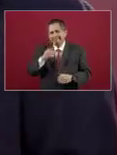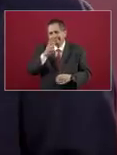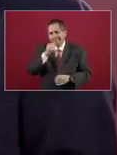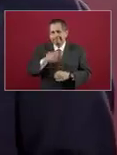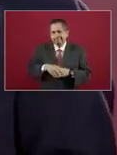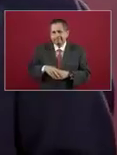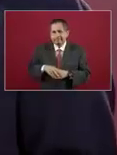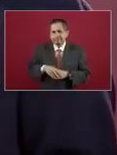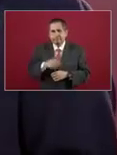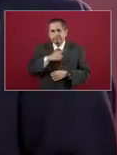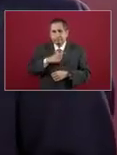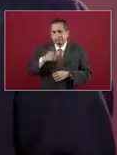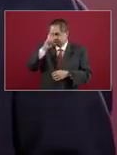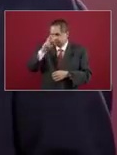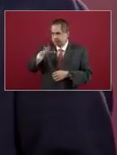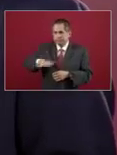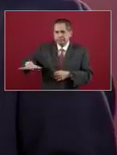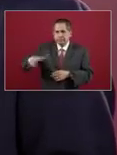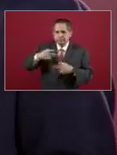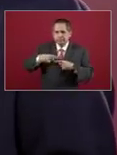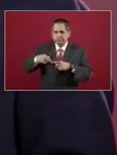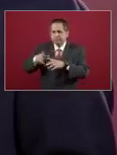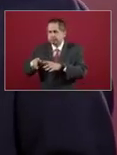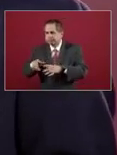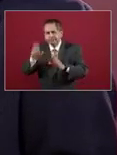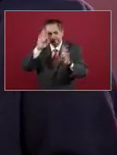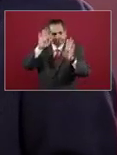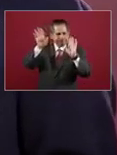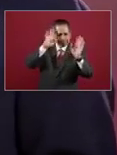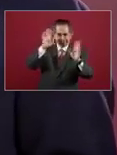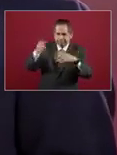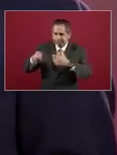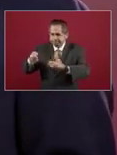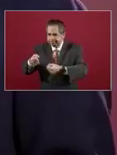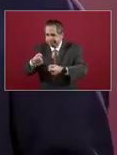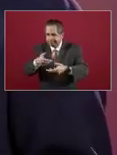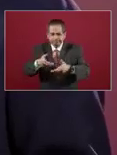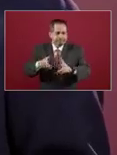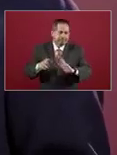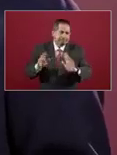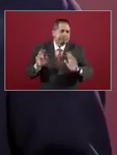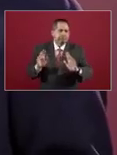porque tengo que ser respetuoso con la gente y me saludan y